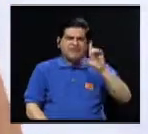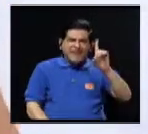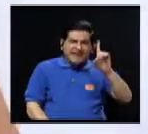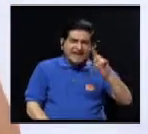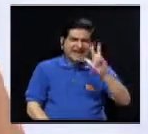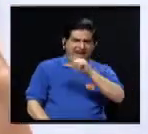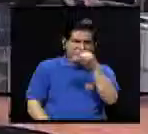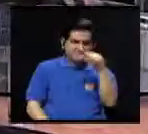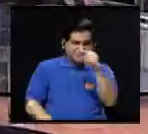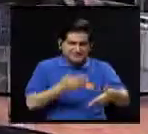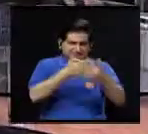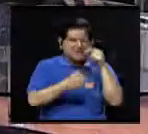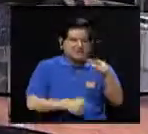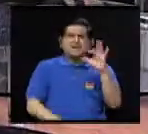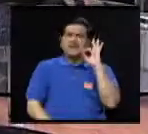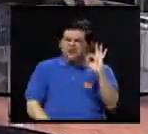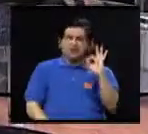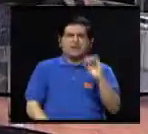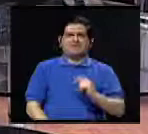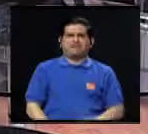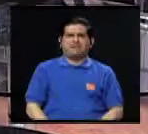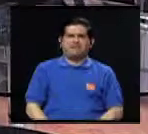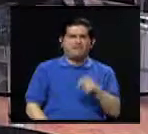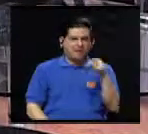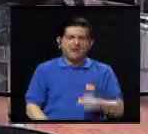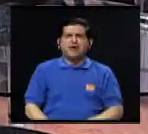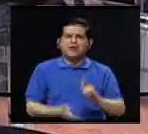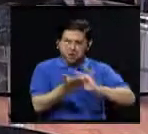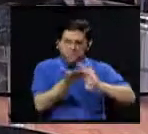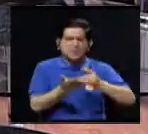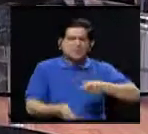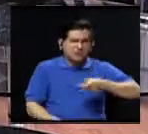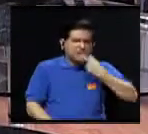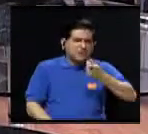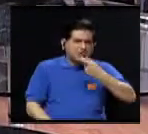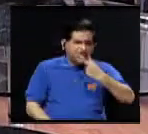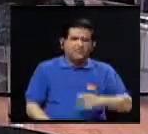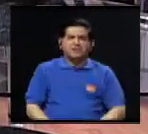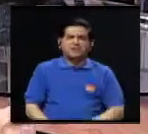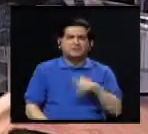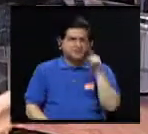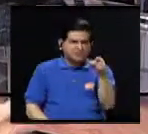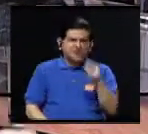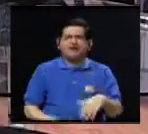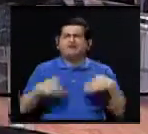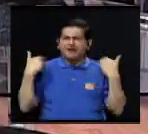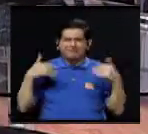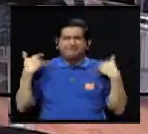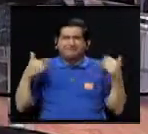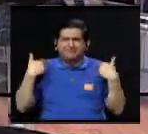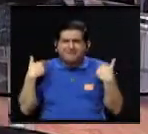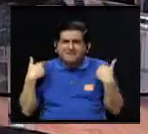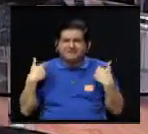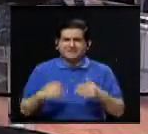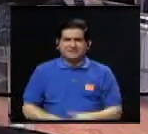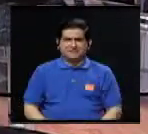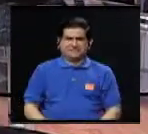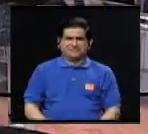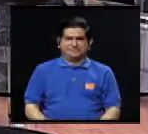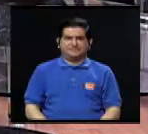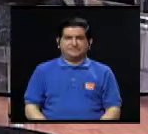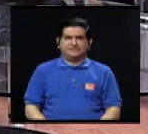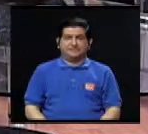3 semanas antes, y estaba muy bien, estaba tomando sus medicamentos, estaba muy, muy feliz. Y